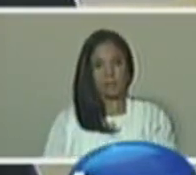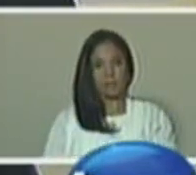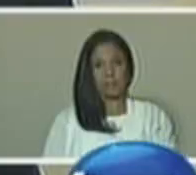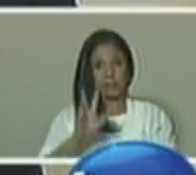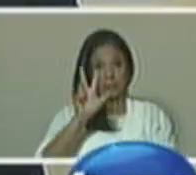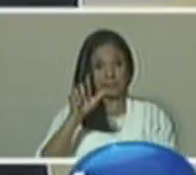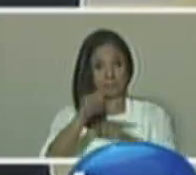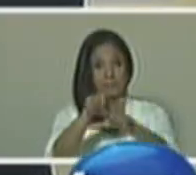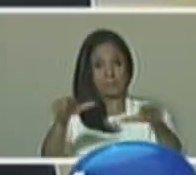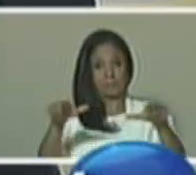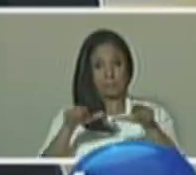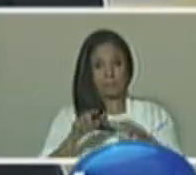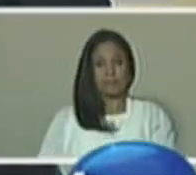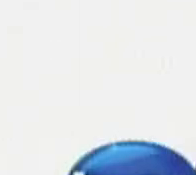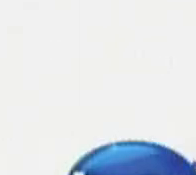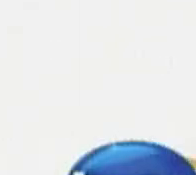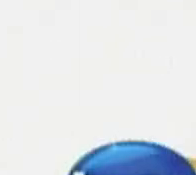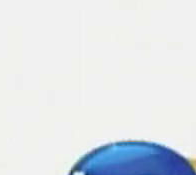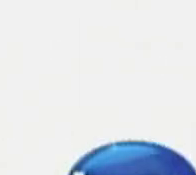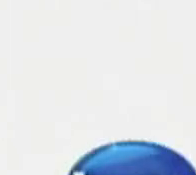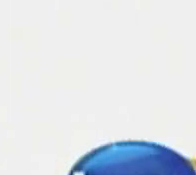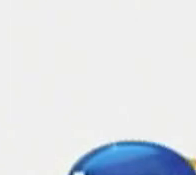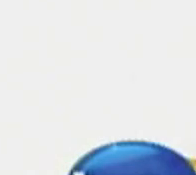tercer lugar. Exactamente.